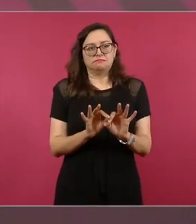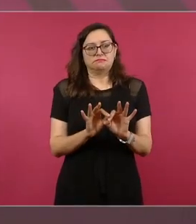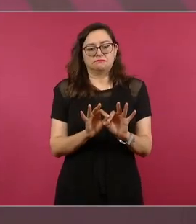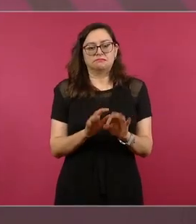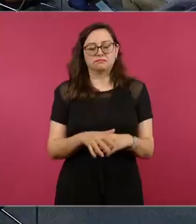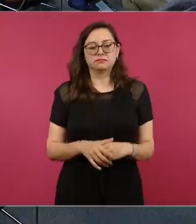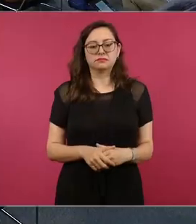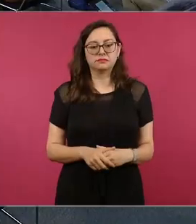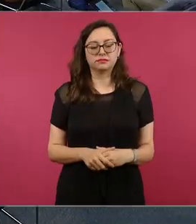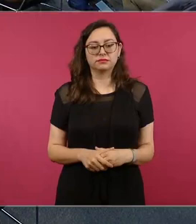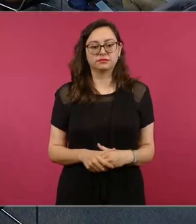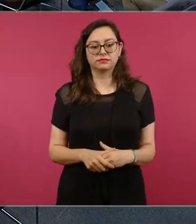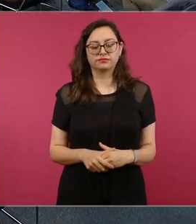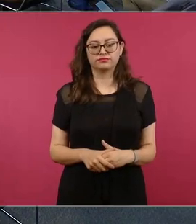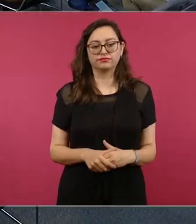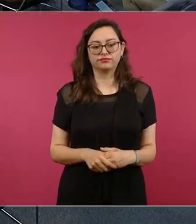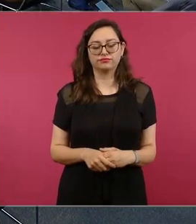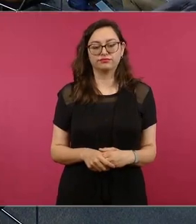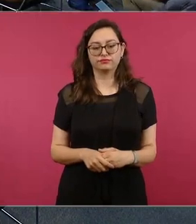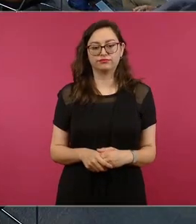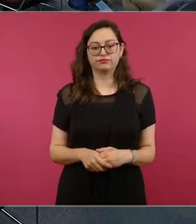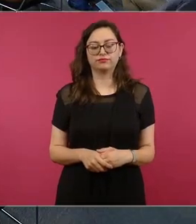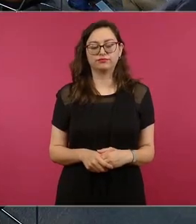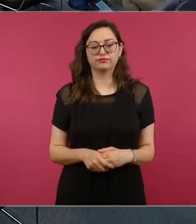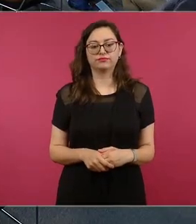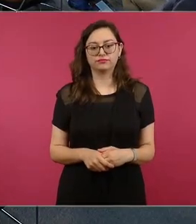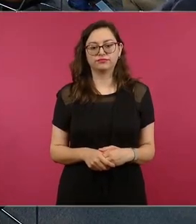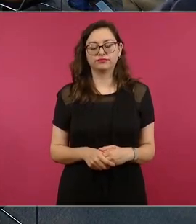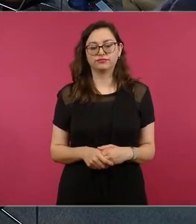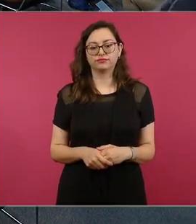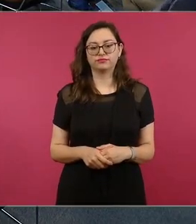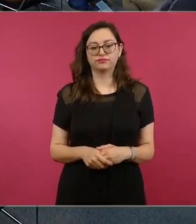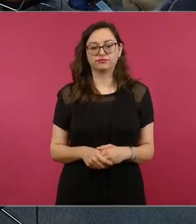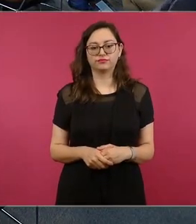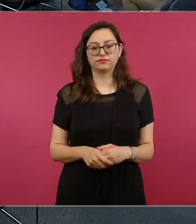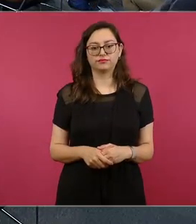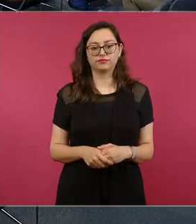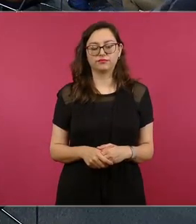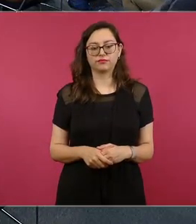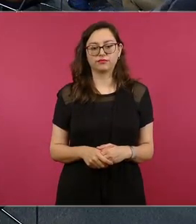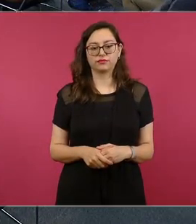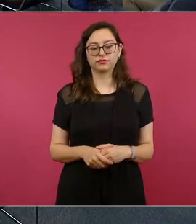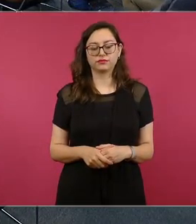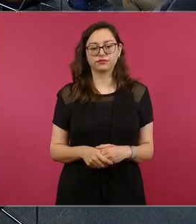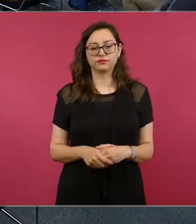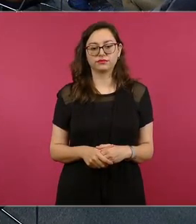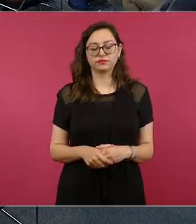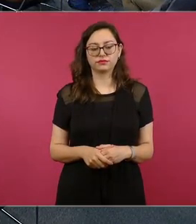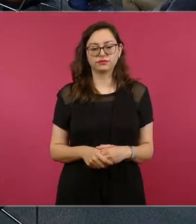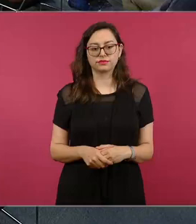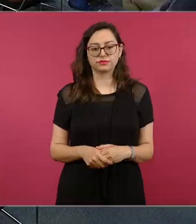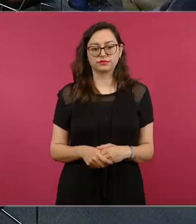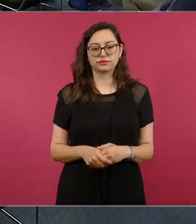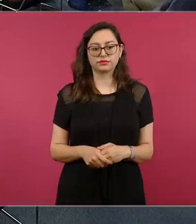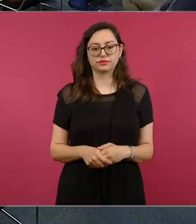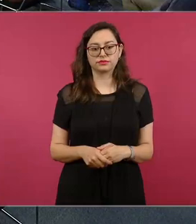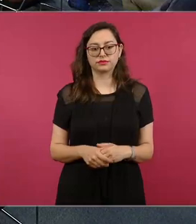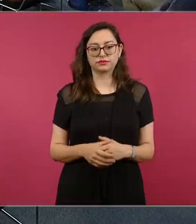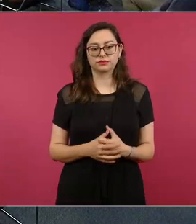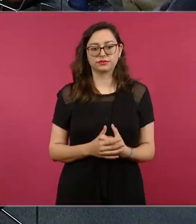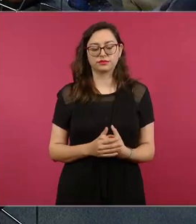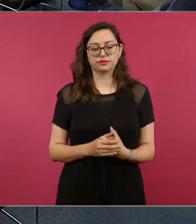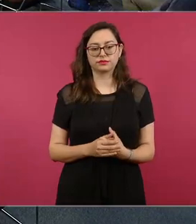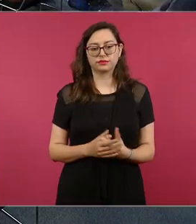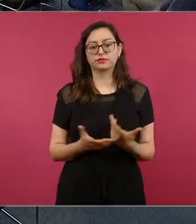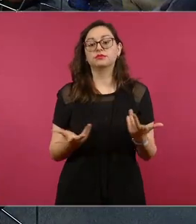para todos para todos claro es una franja